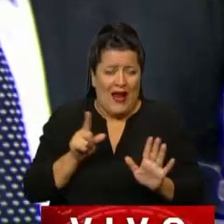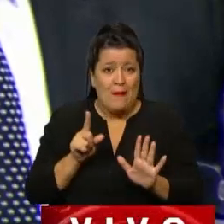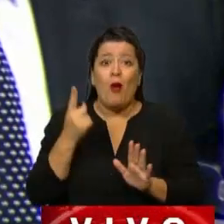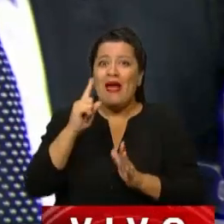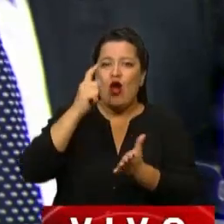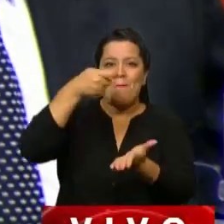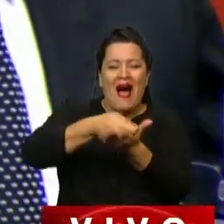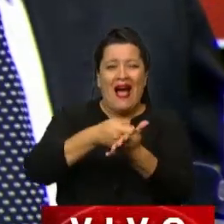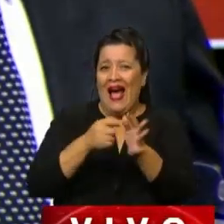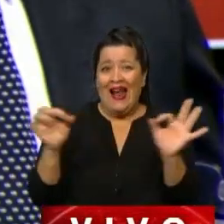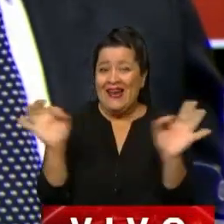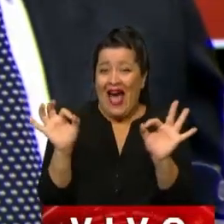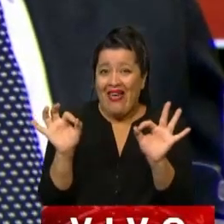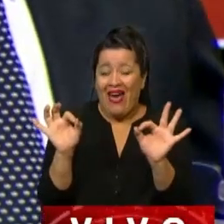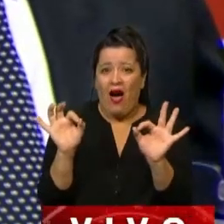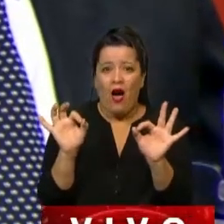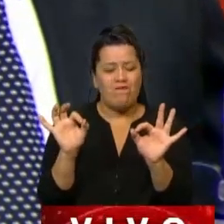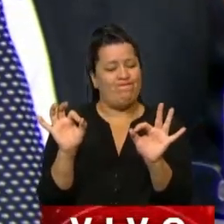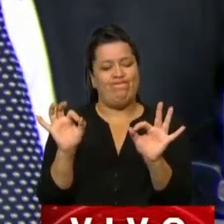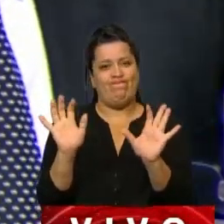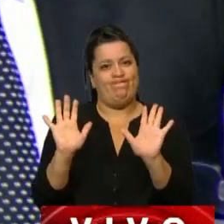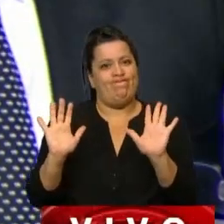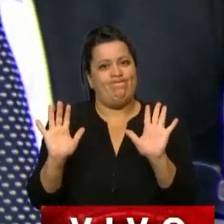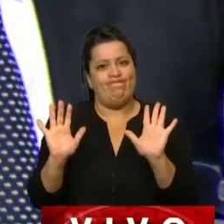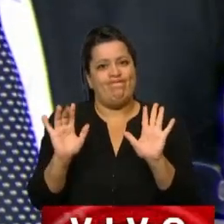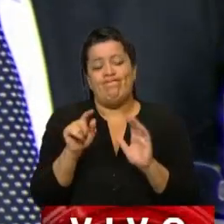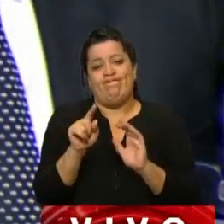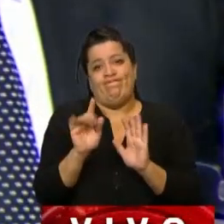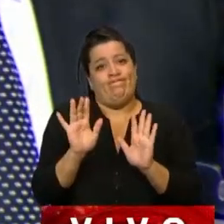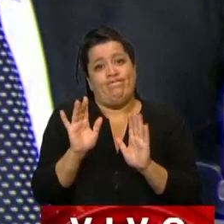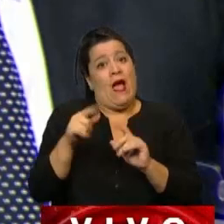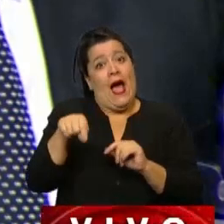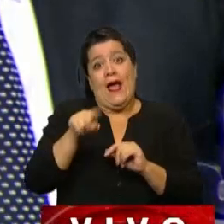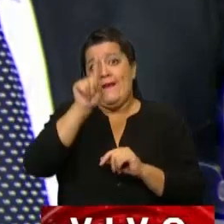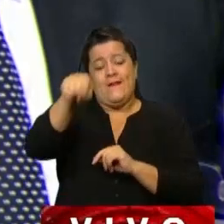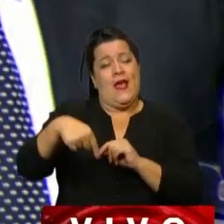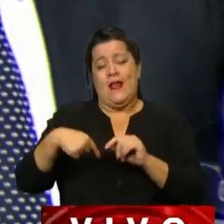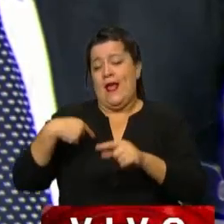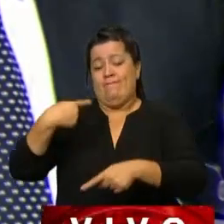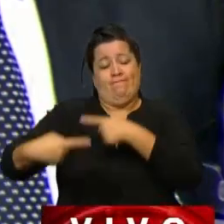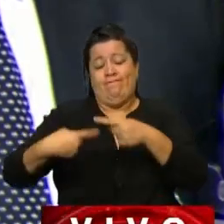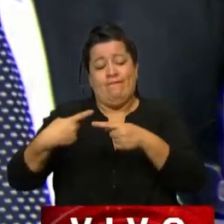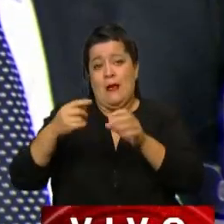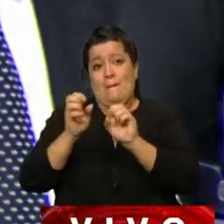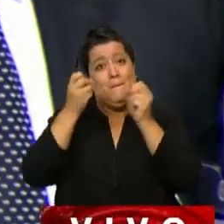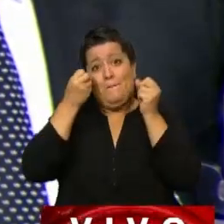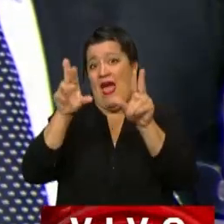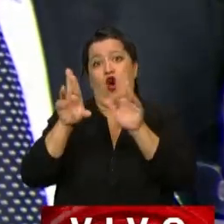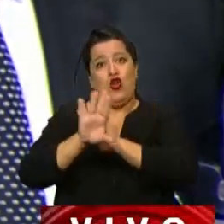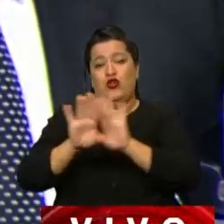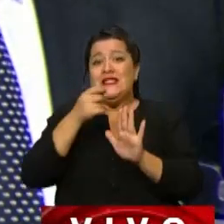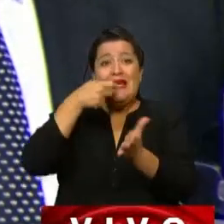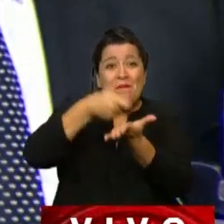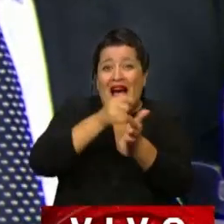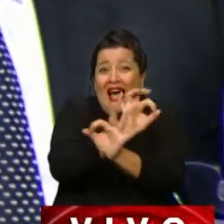hacer frente a estas obligaciones, presidente, sería pagar consecuencias muy nefastas, no